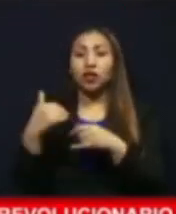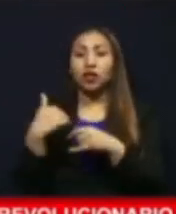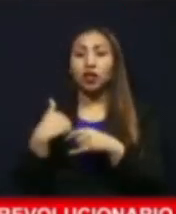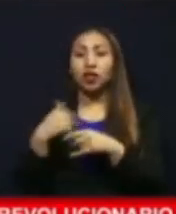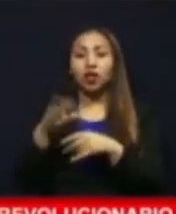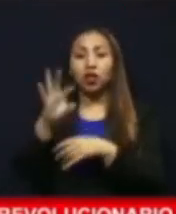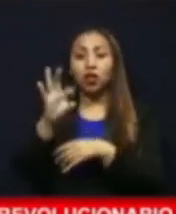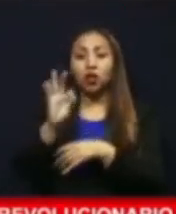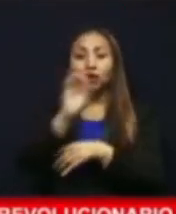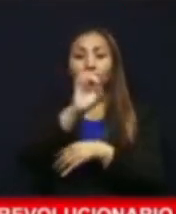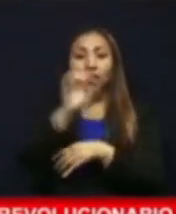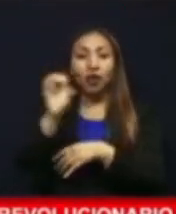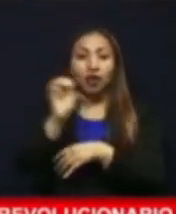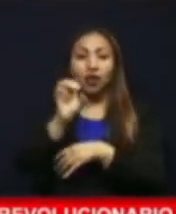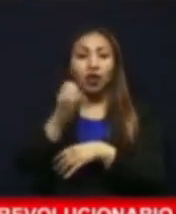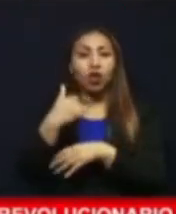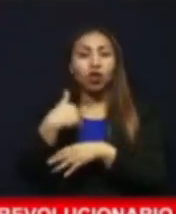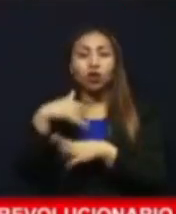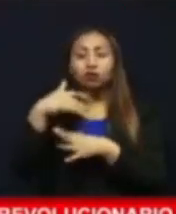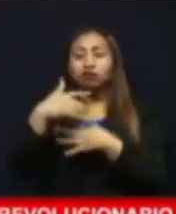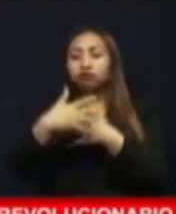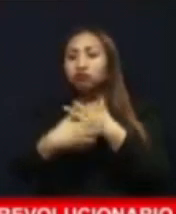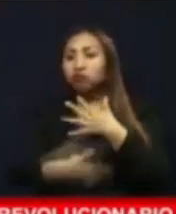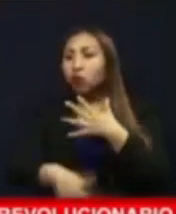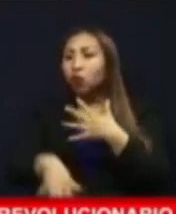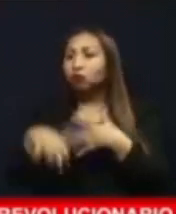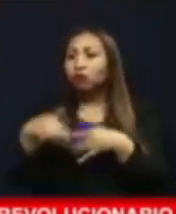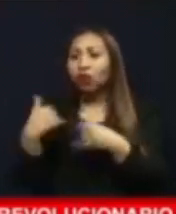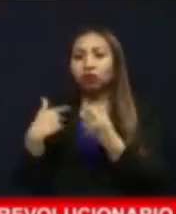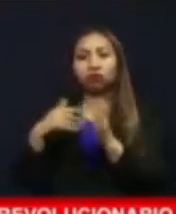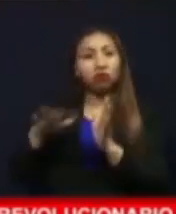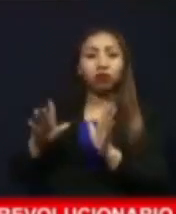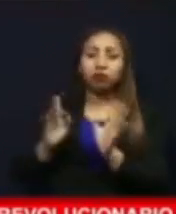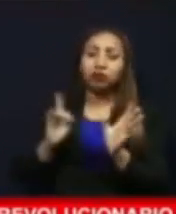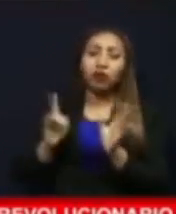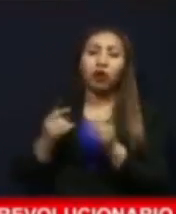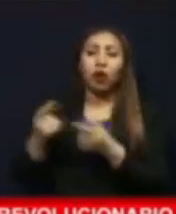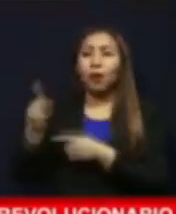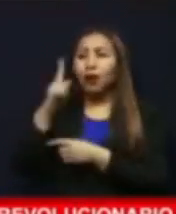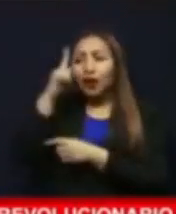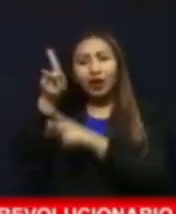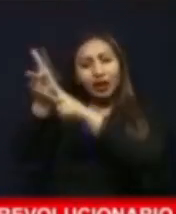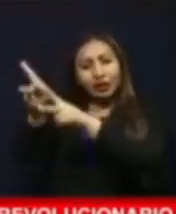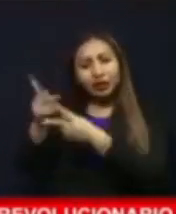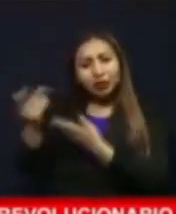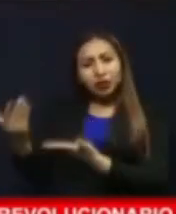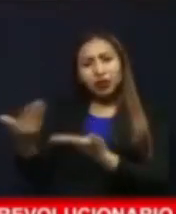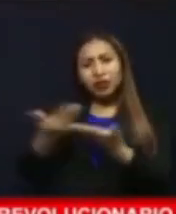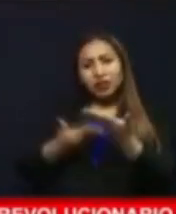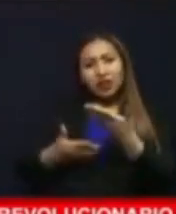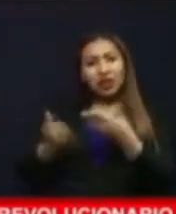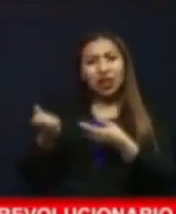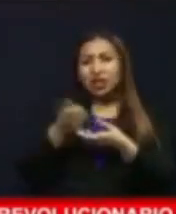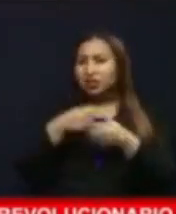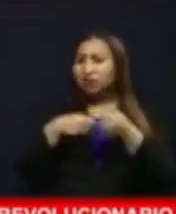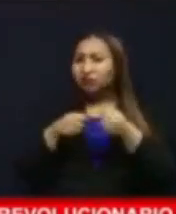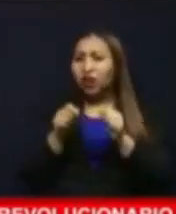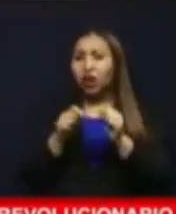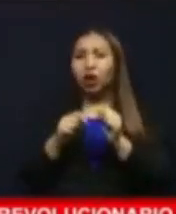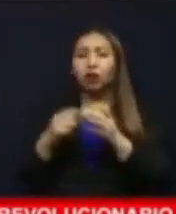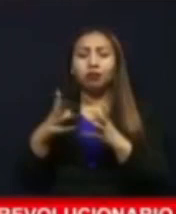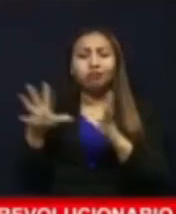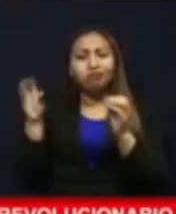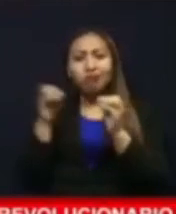para que éstos vinieran a hacer negocios y hacerse multimillonarios a costilla de la